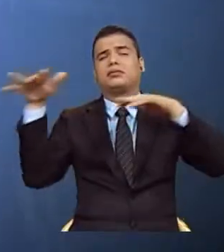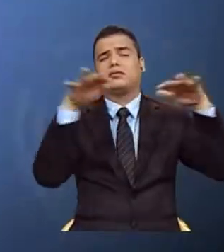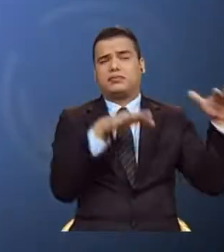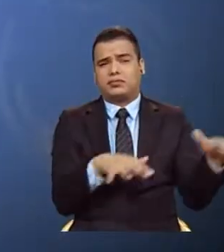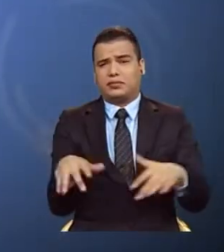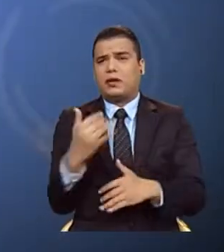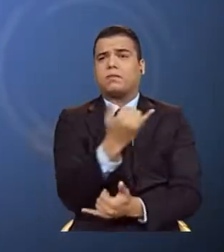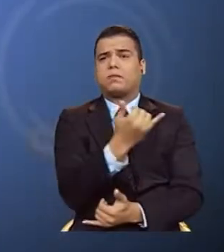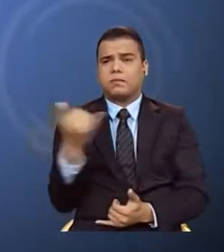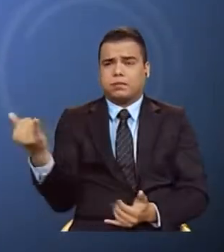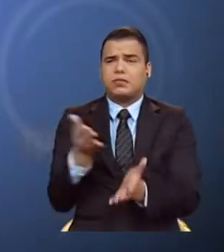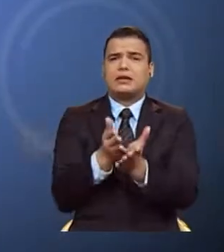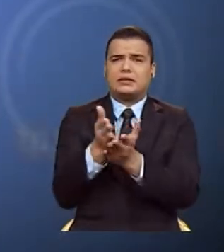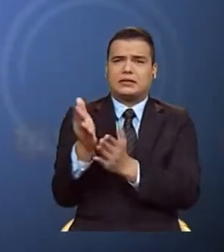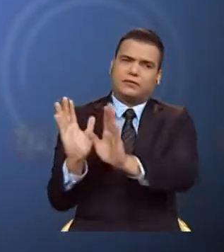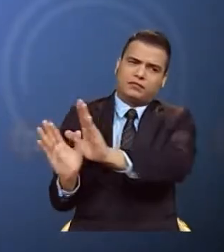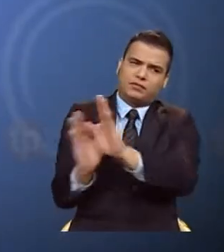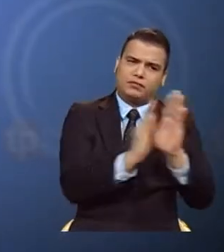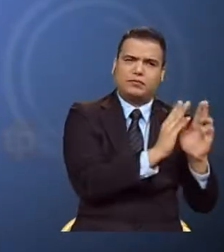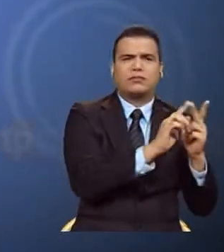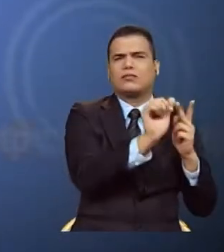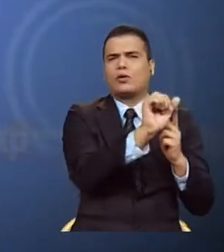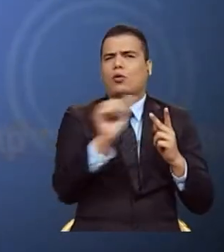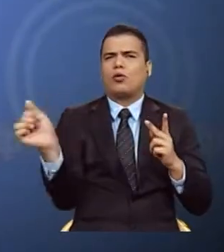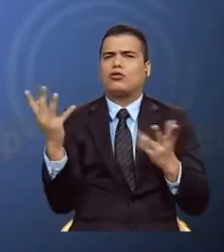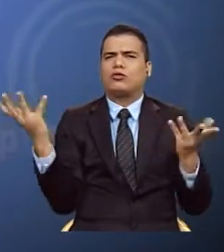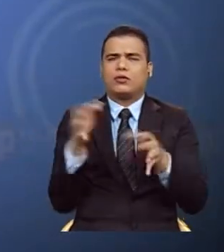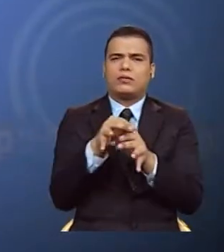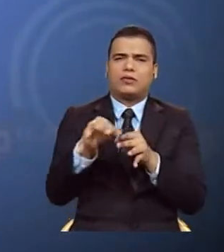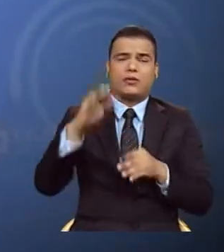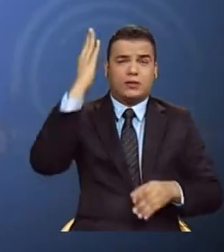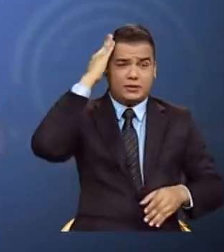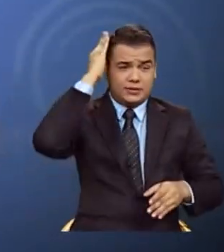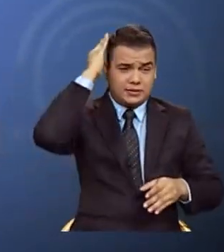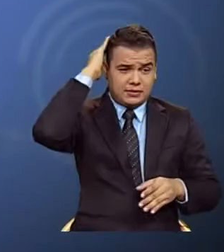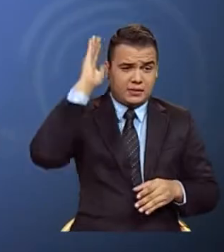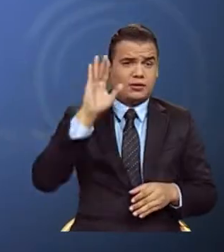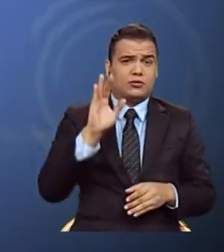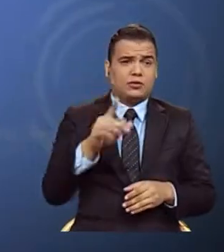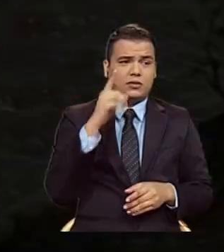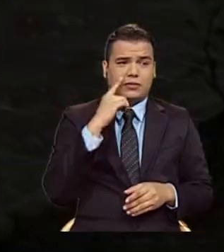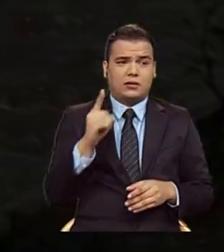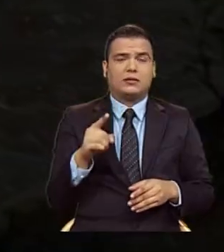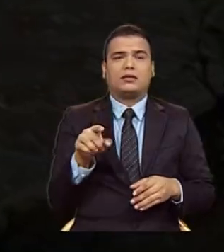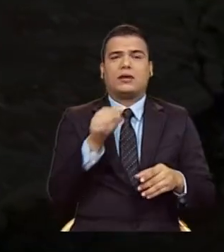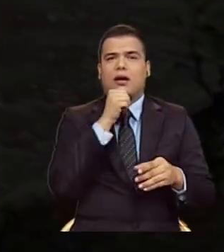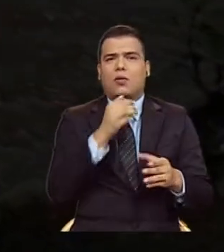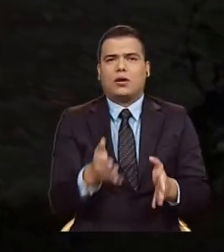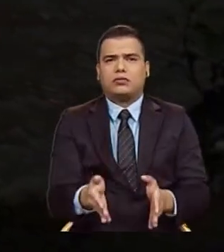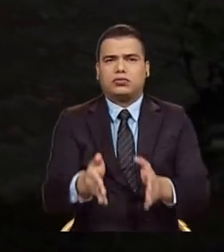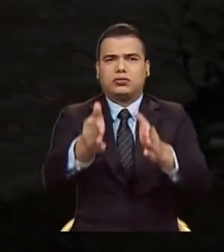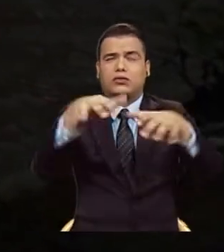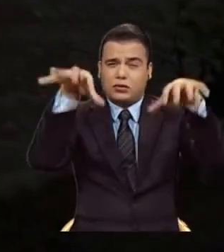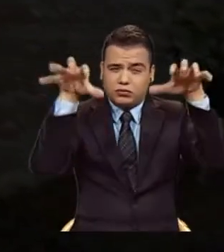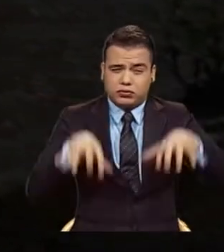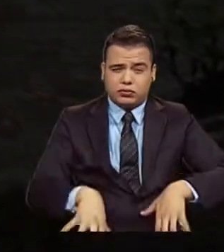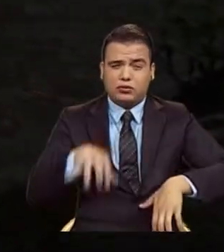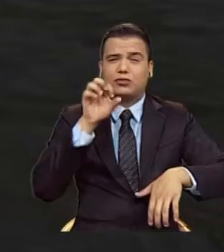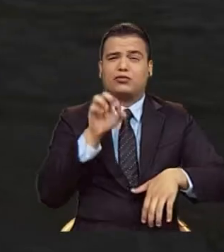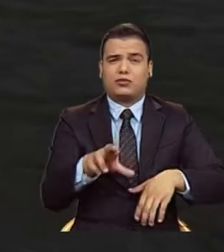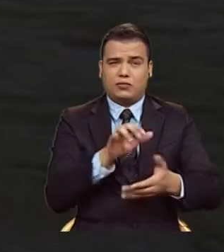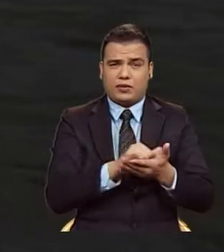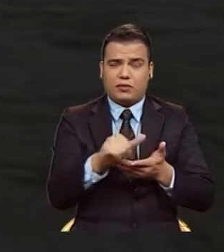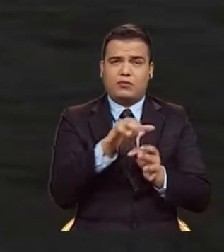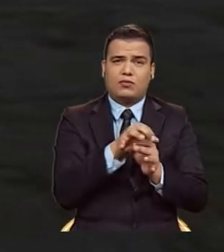inundado. Otra de las emergencias se registró en el municipio de Zarzal, donde el colapso de un canal de aguas lluvias que atraviesa el sur de la